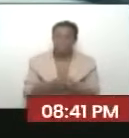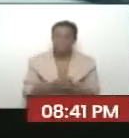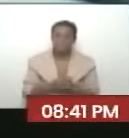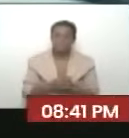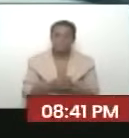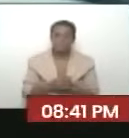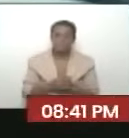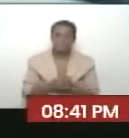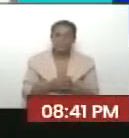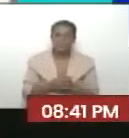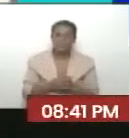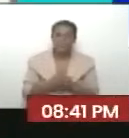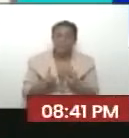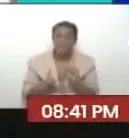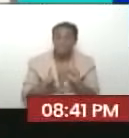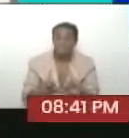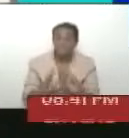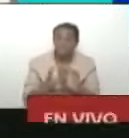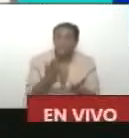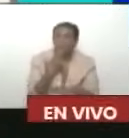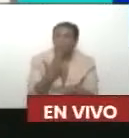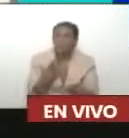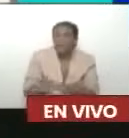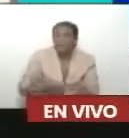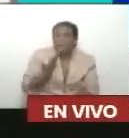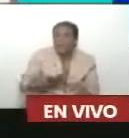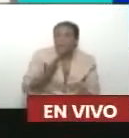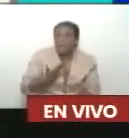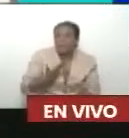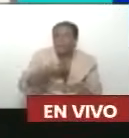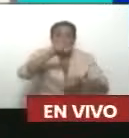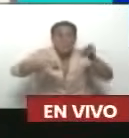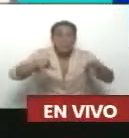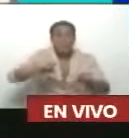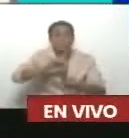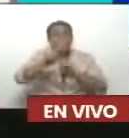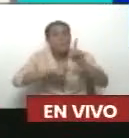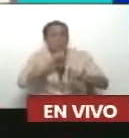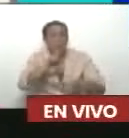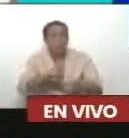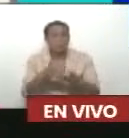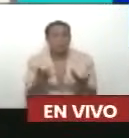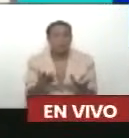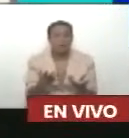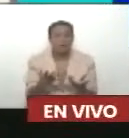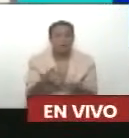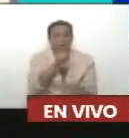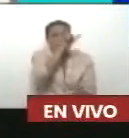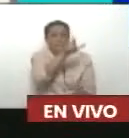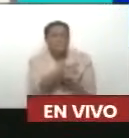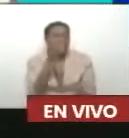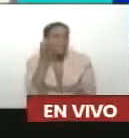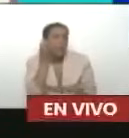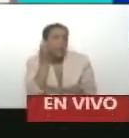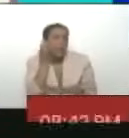Y que se puso en primer plano, ¿por qué? Porque mucha gente pregunta, aquí está Génesis, que se la pasa en la calle, la